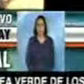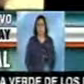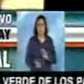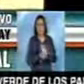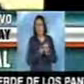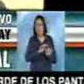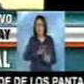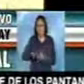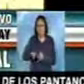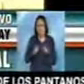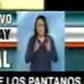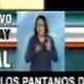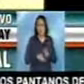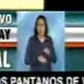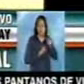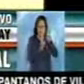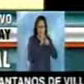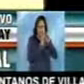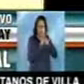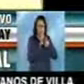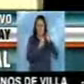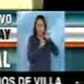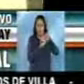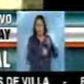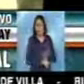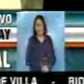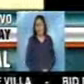este tema, si se ha visto, tengo un video. Una